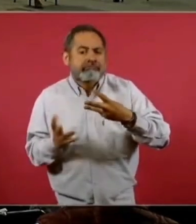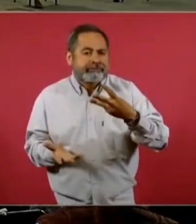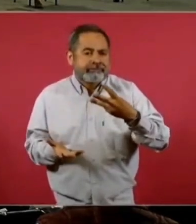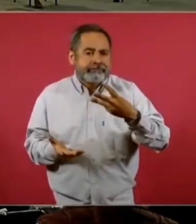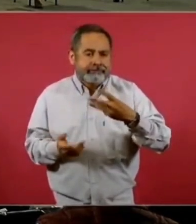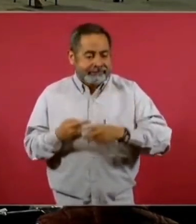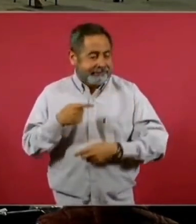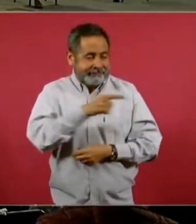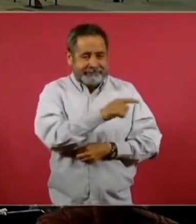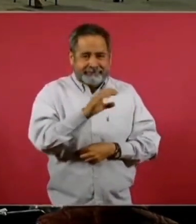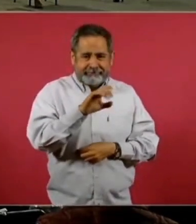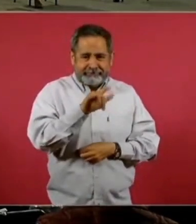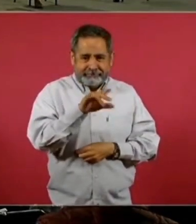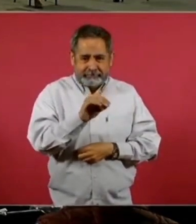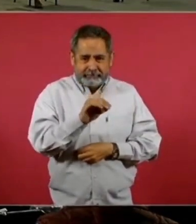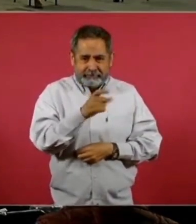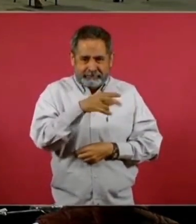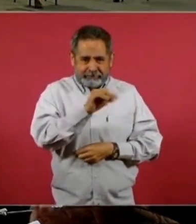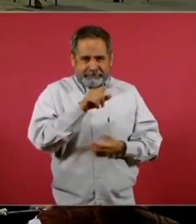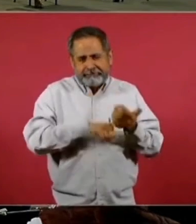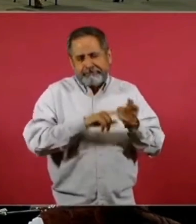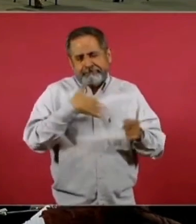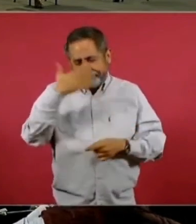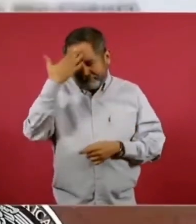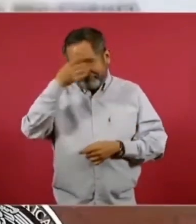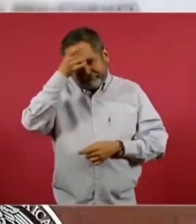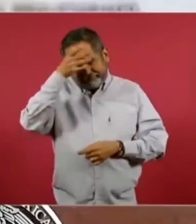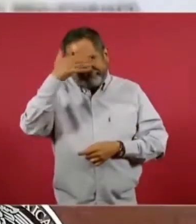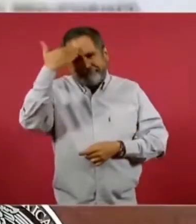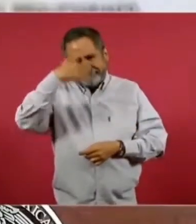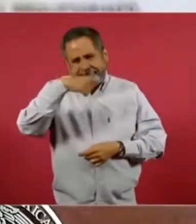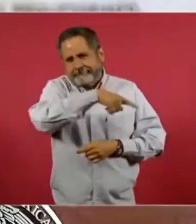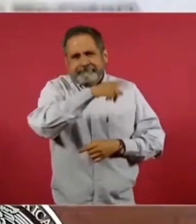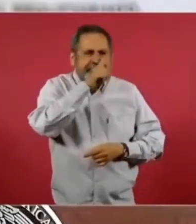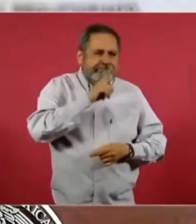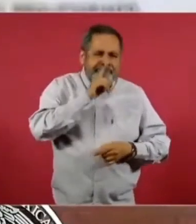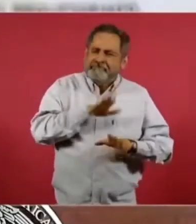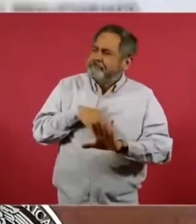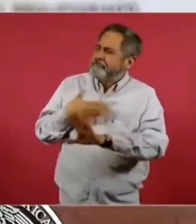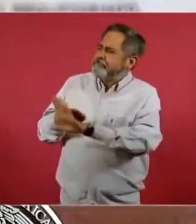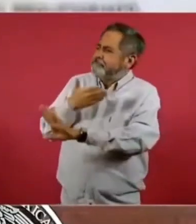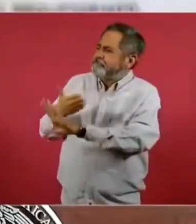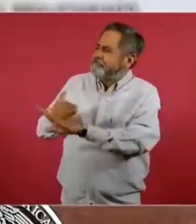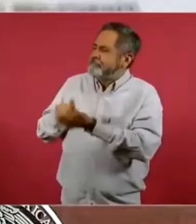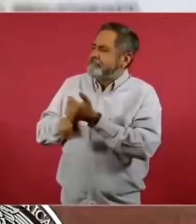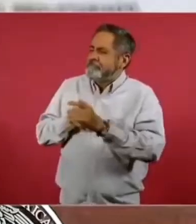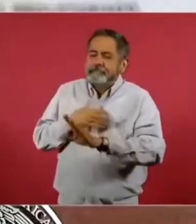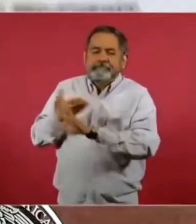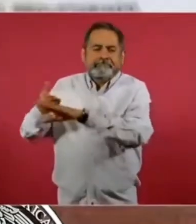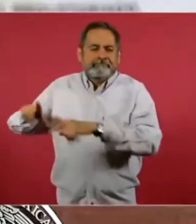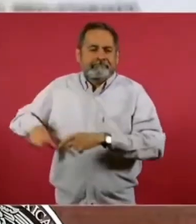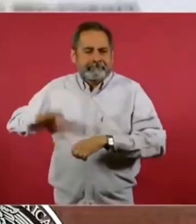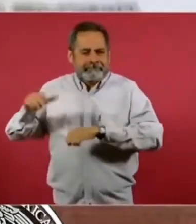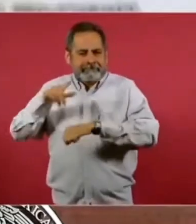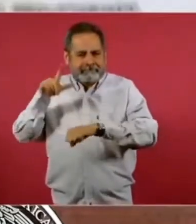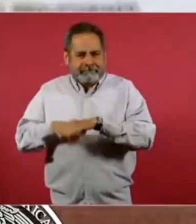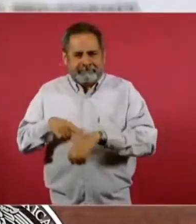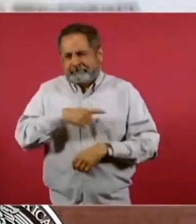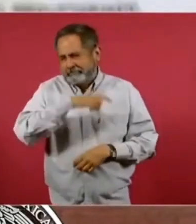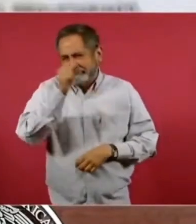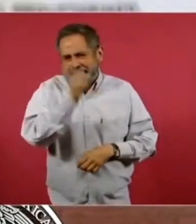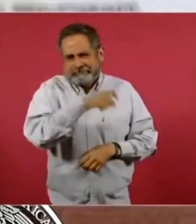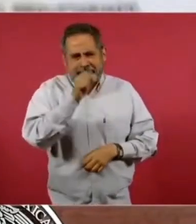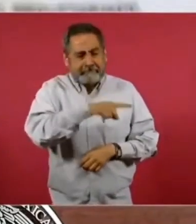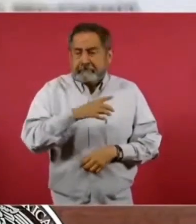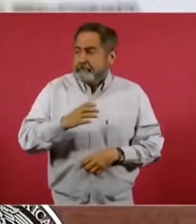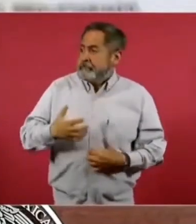Claudia X. González, ya sabemos que le encanta mentir en contra del gobierno federal y que es uno de los odiadores